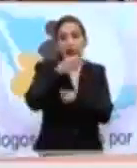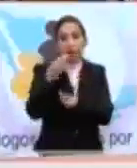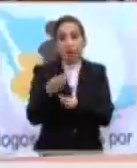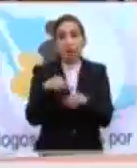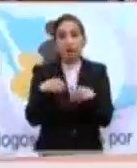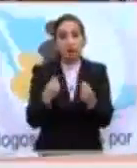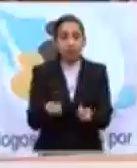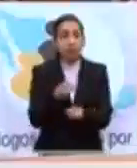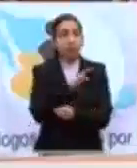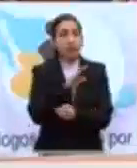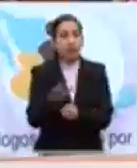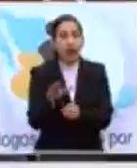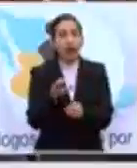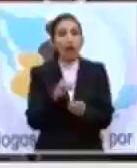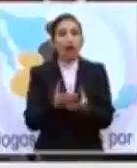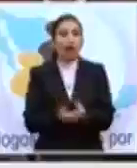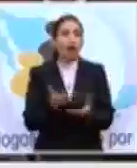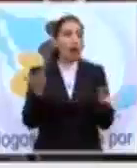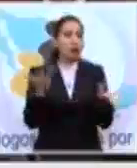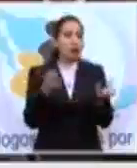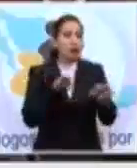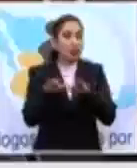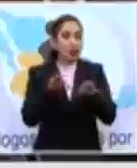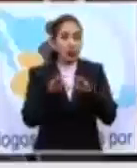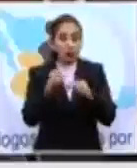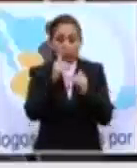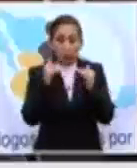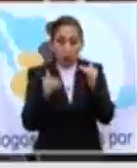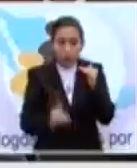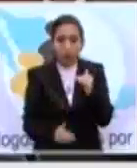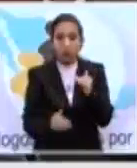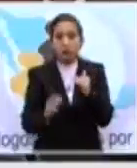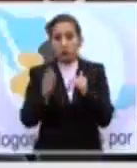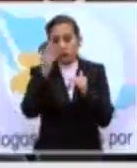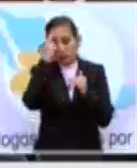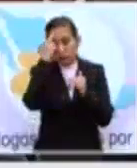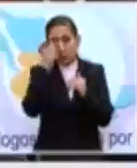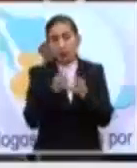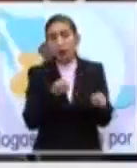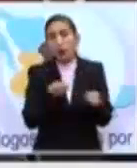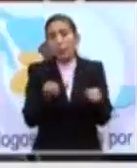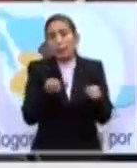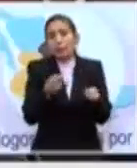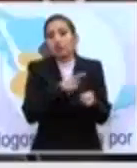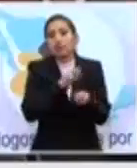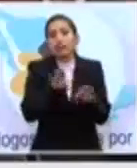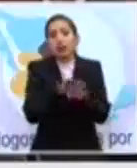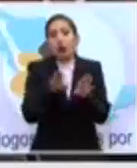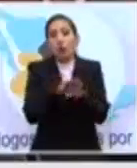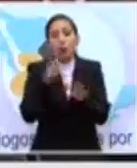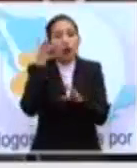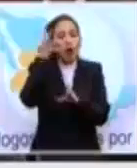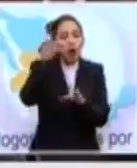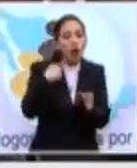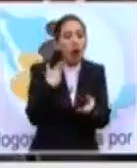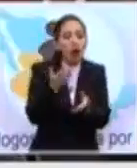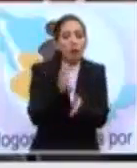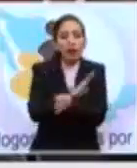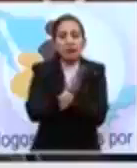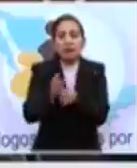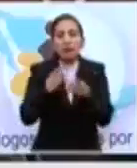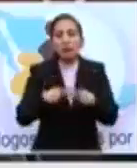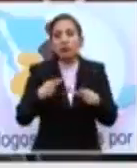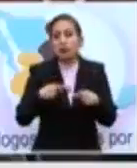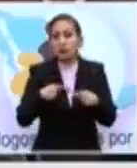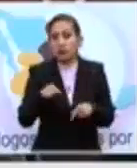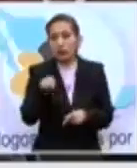dando, ya con indicadores de desempeño y bajándolos a nivel de órganos de control, cómo están impactando a la población, tanto en